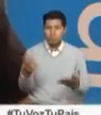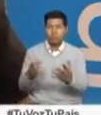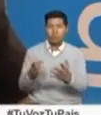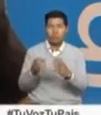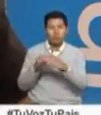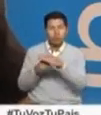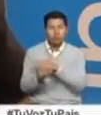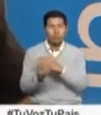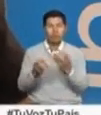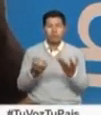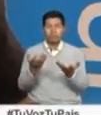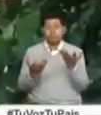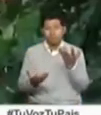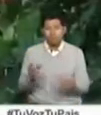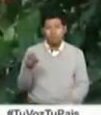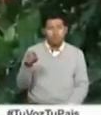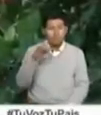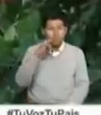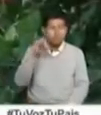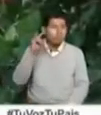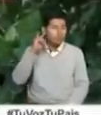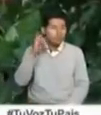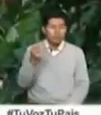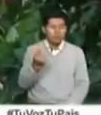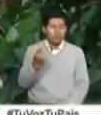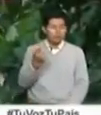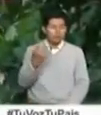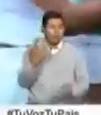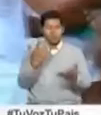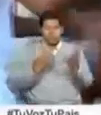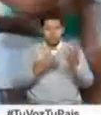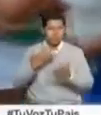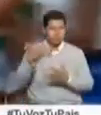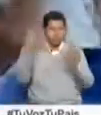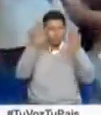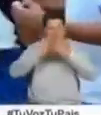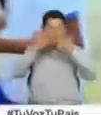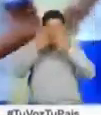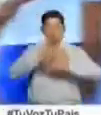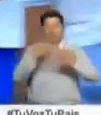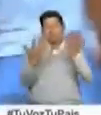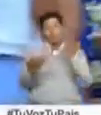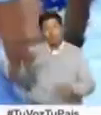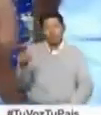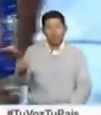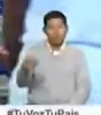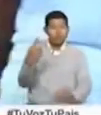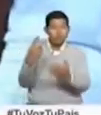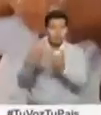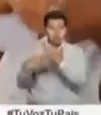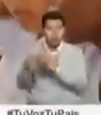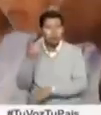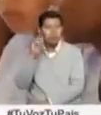fácil para el niño entender un cariño, una forma de acercar a él. Él no sabe en un